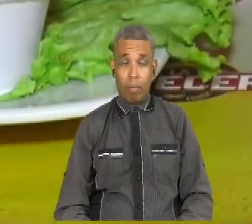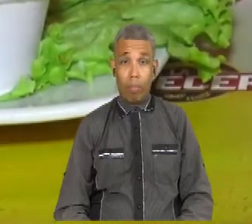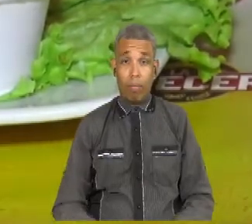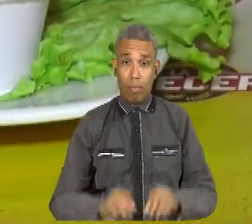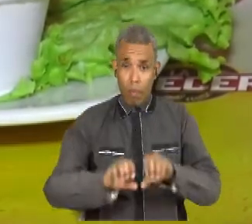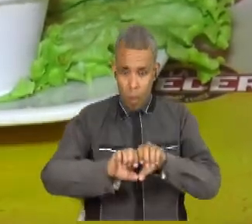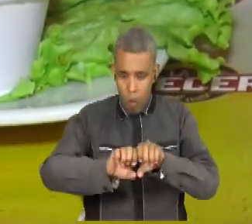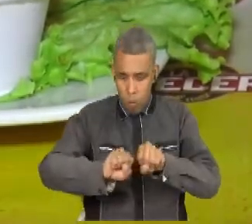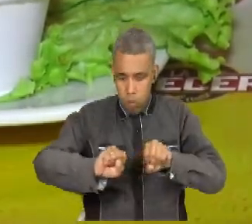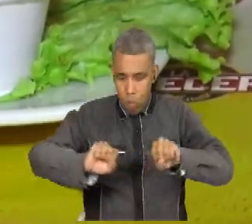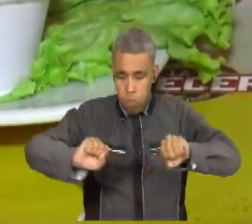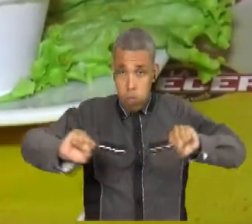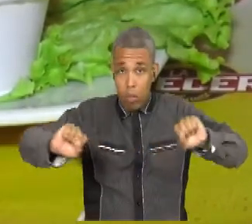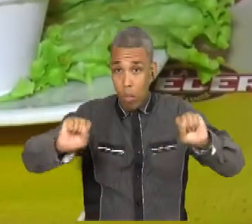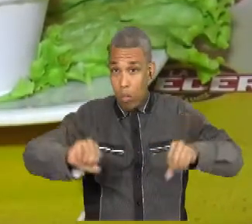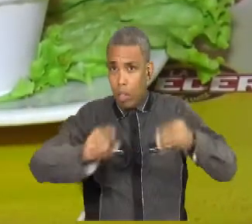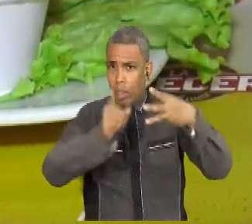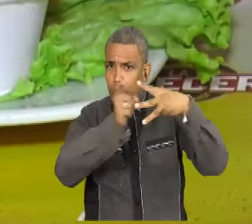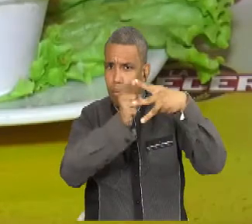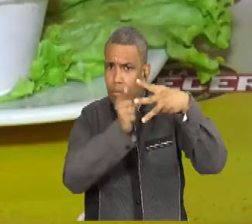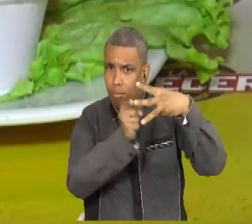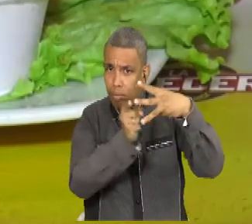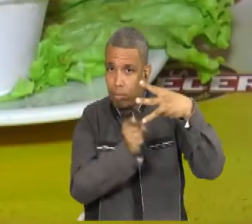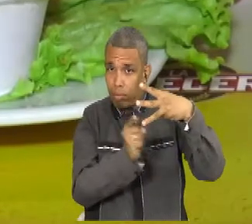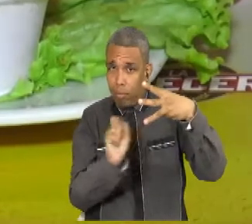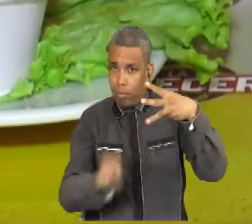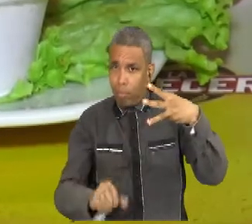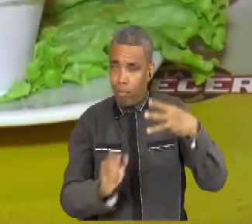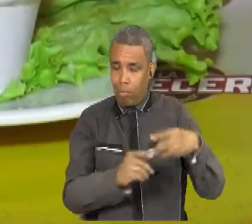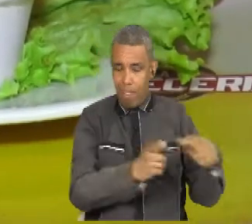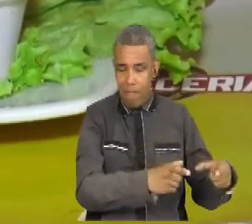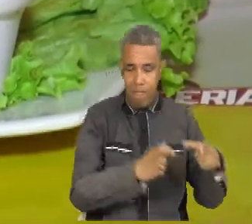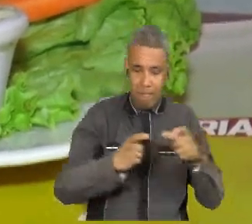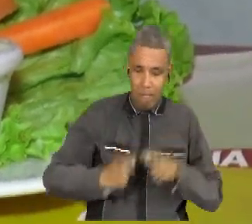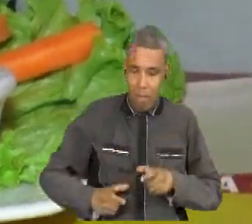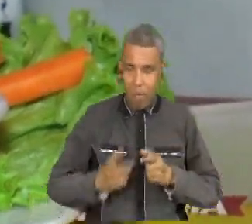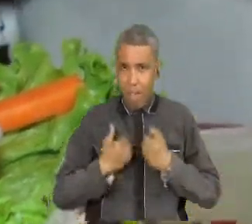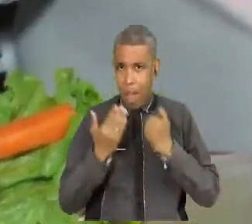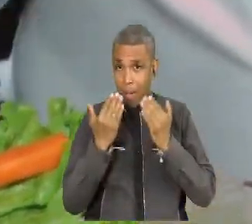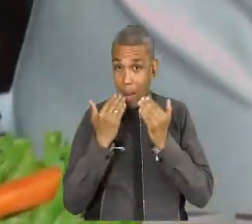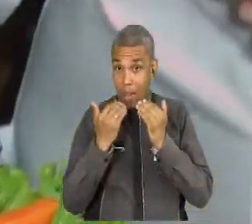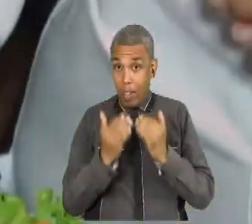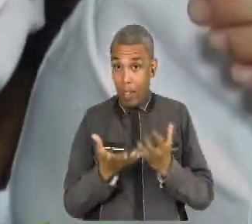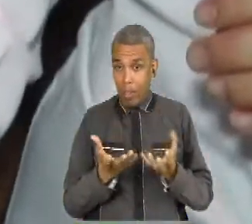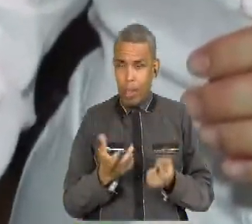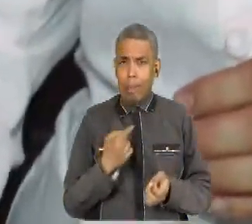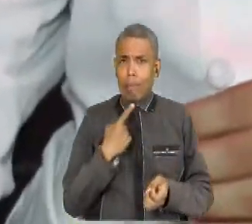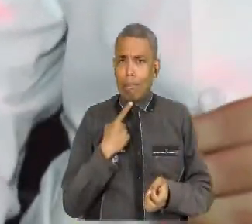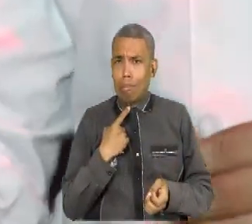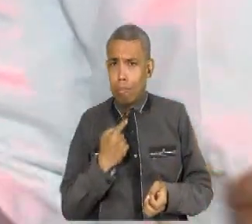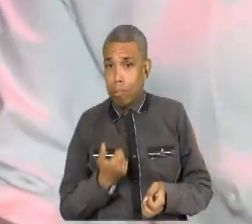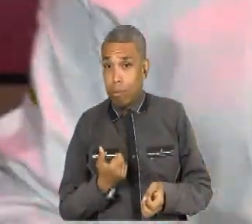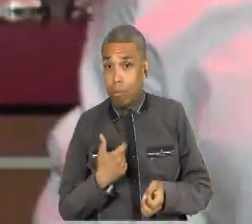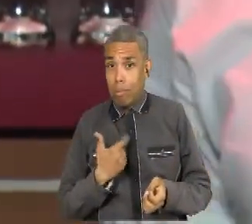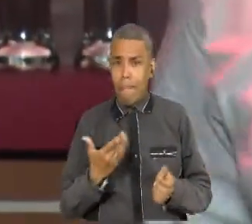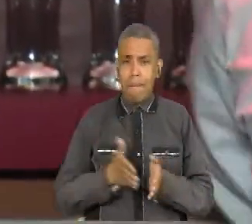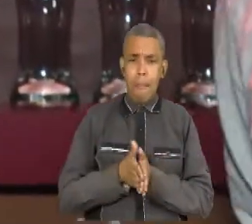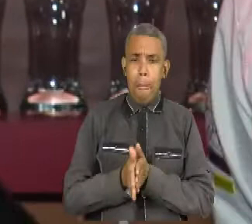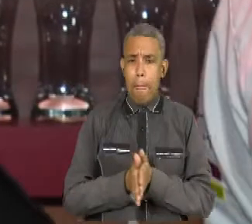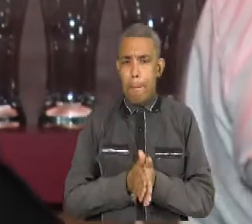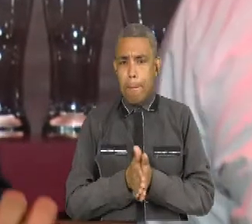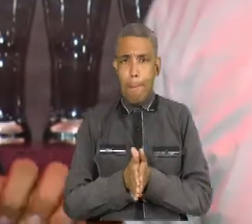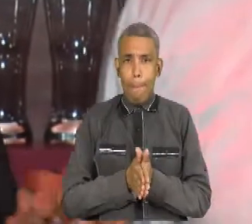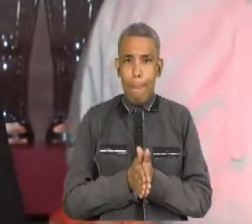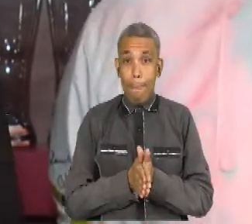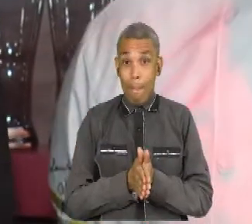tres entraditas que pueden encontrar ustedes aquí en la cervecería. Y como yo sé que todos se antojaron y van a venir a comer y van de pronto